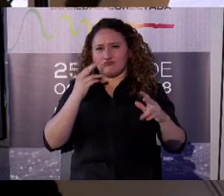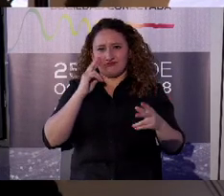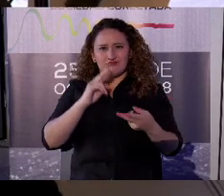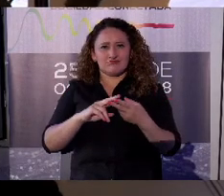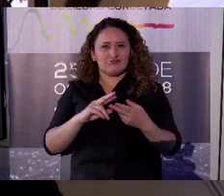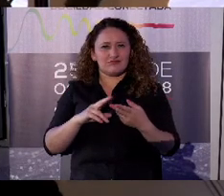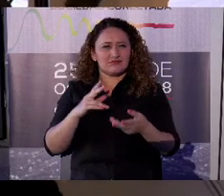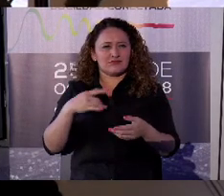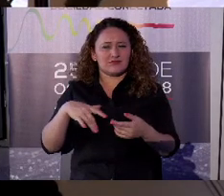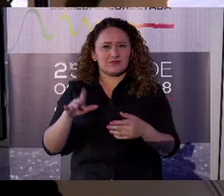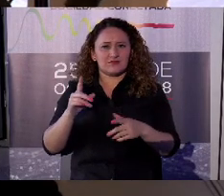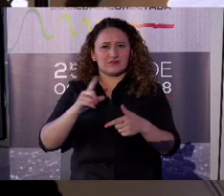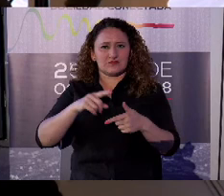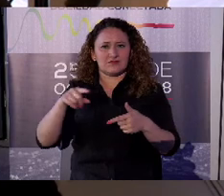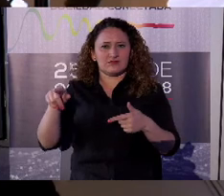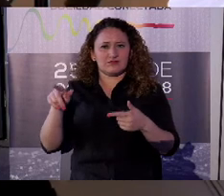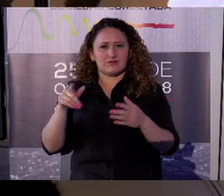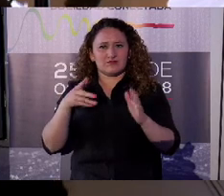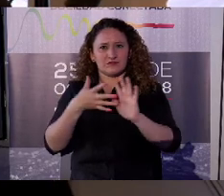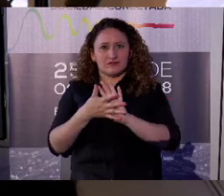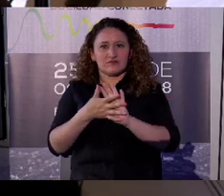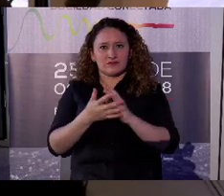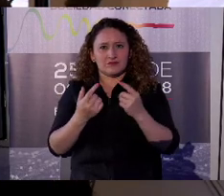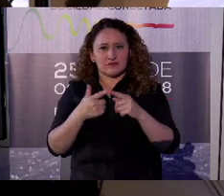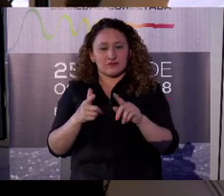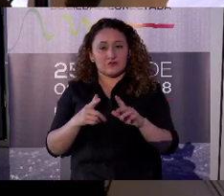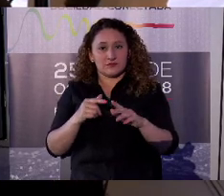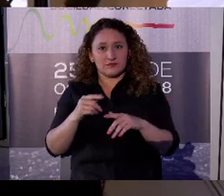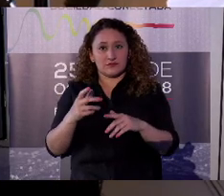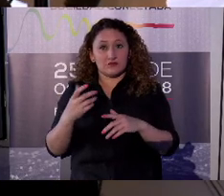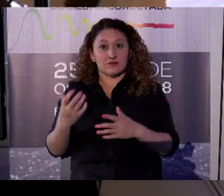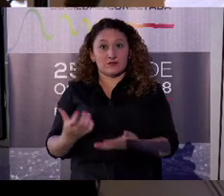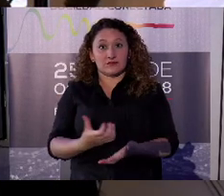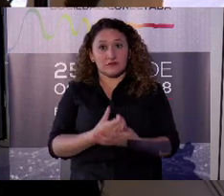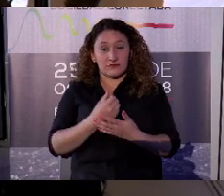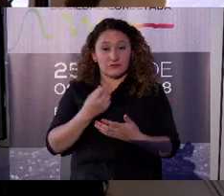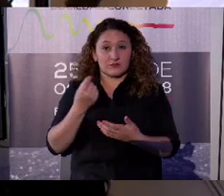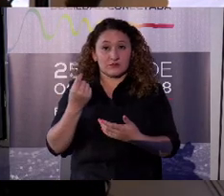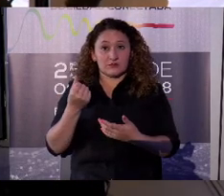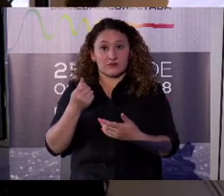uno lo repite es particularmente llamativo y es que los ingresos por usuario, es